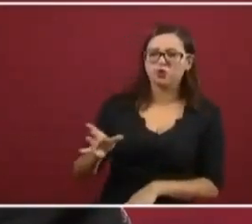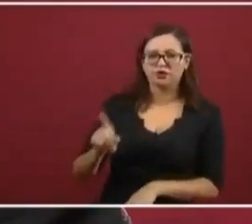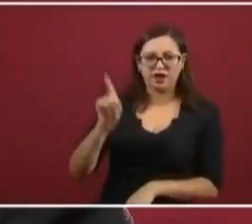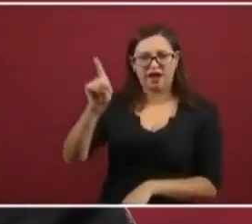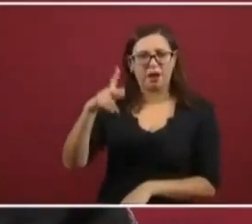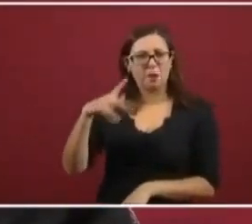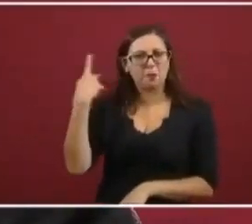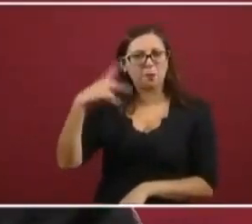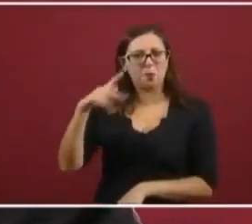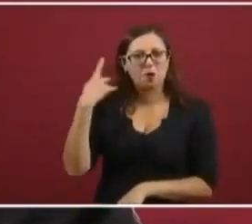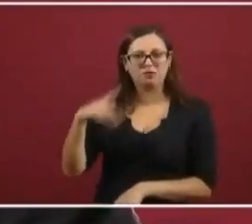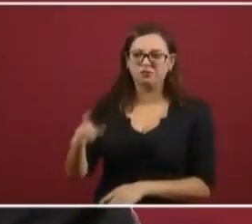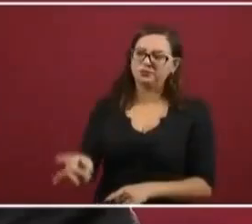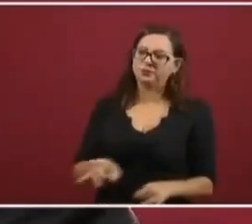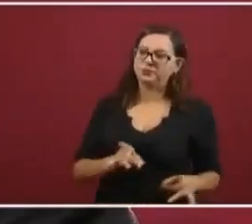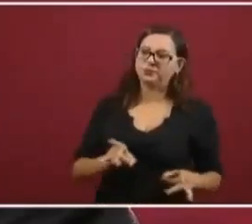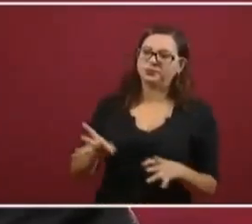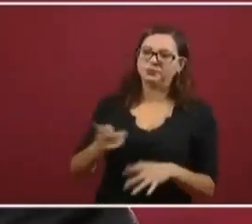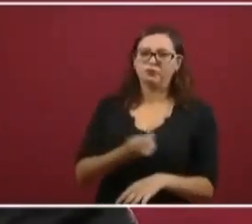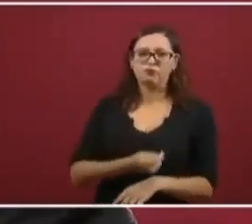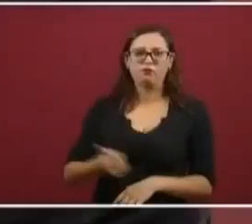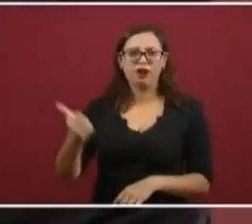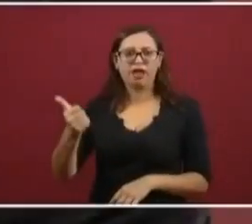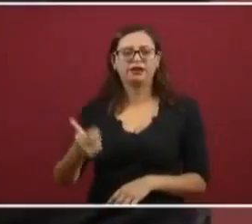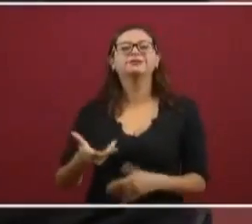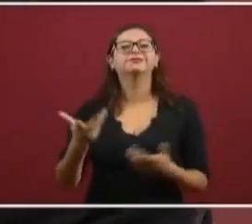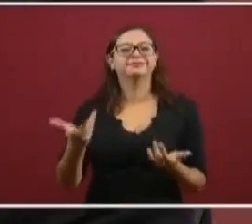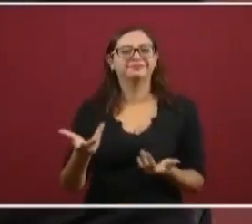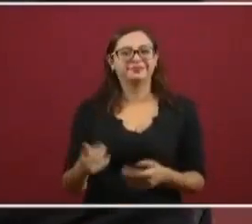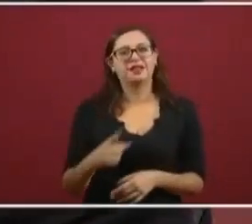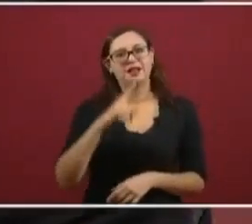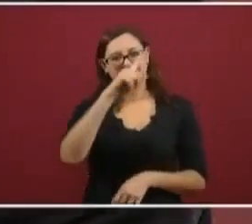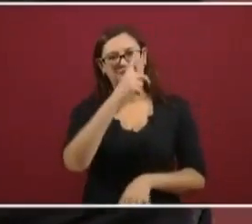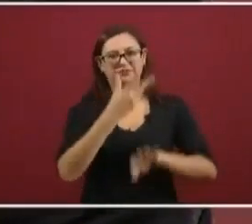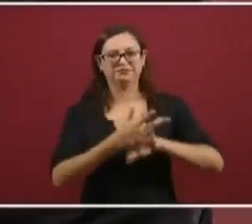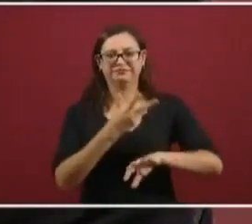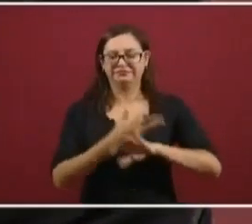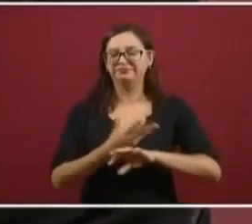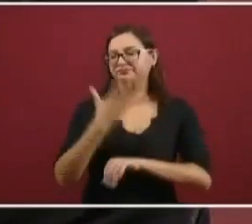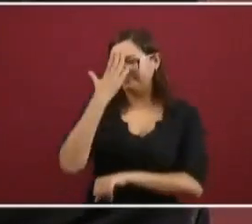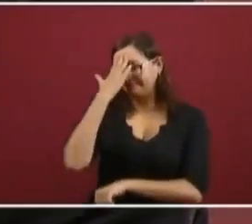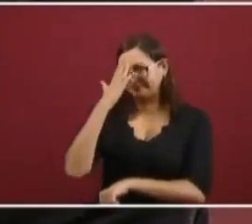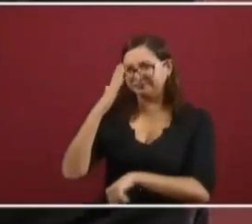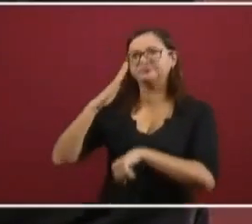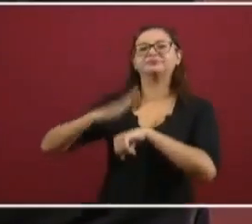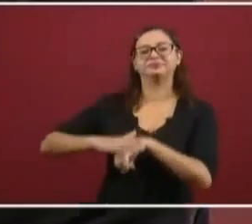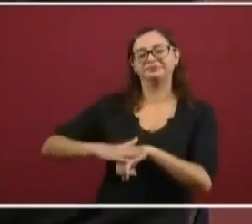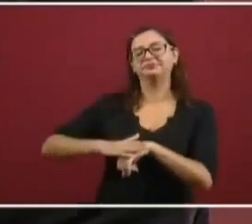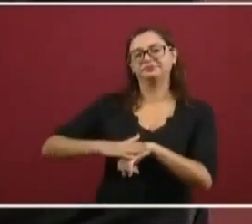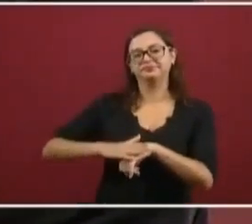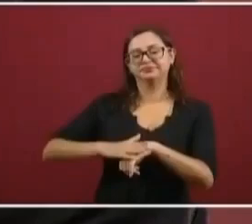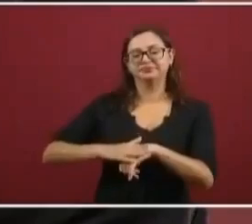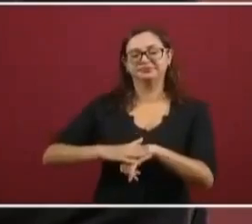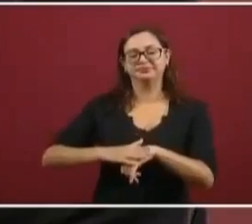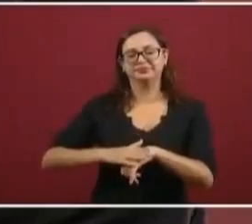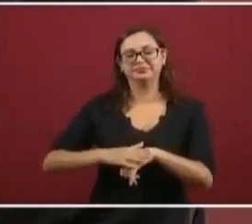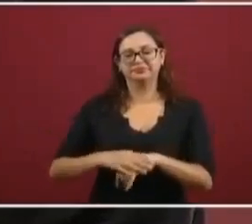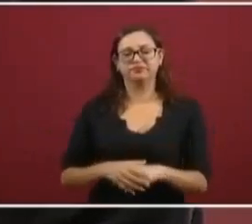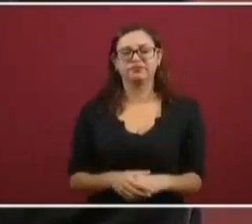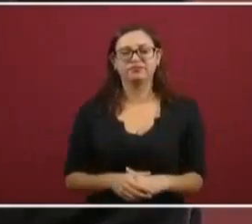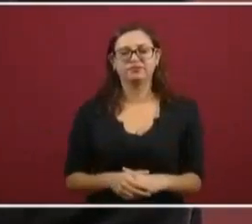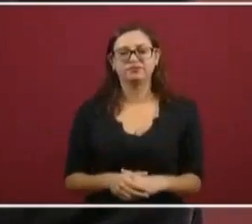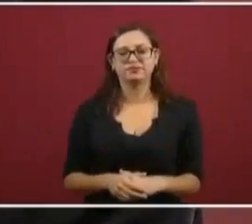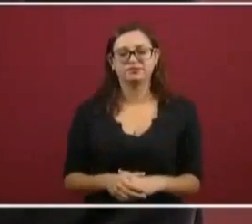era una fecha que se recordaba en